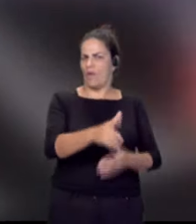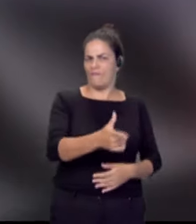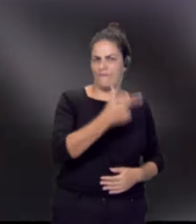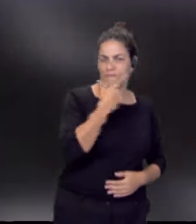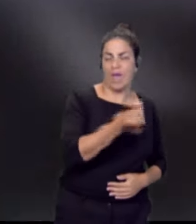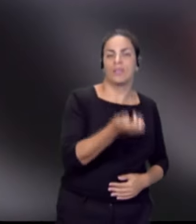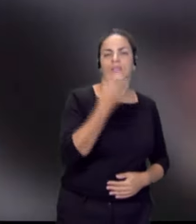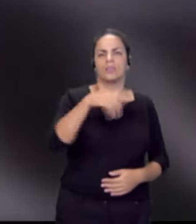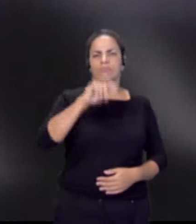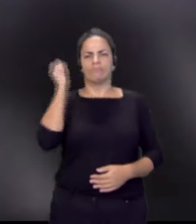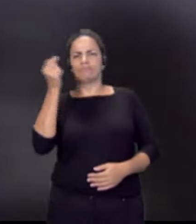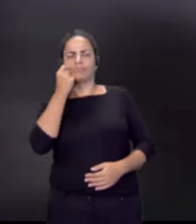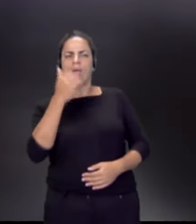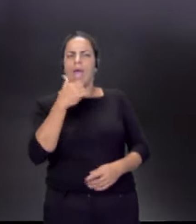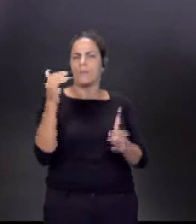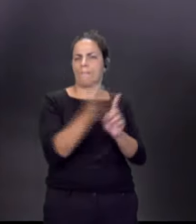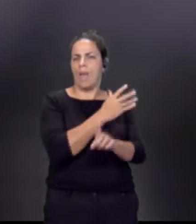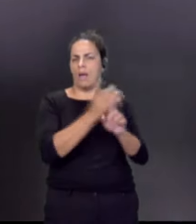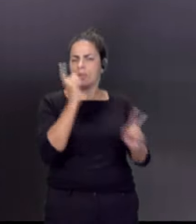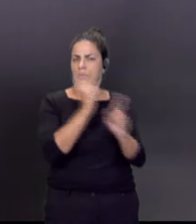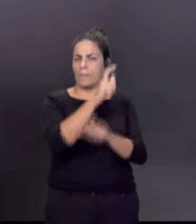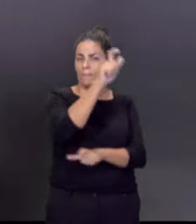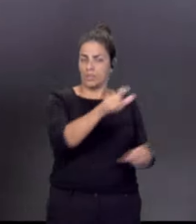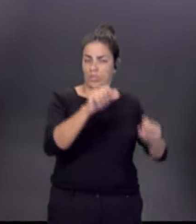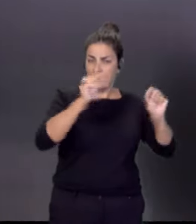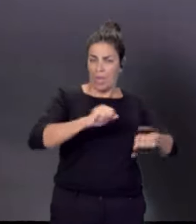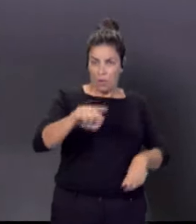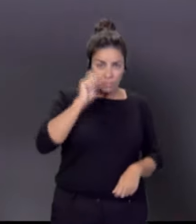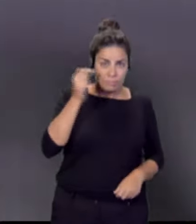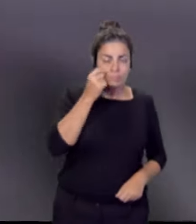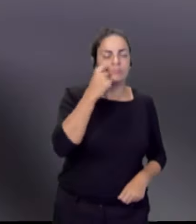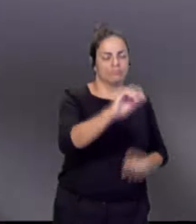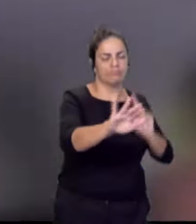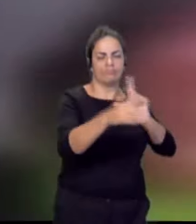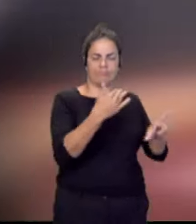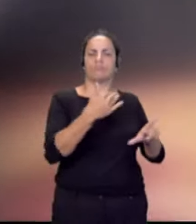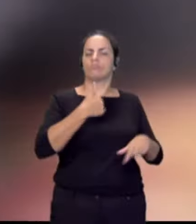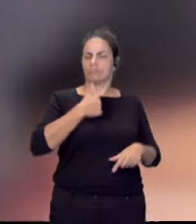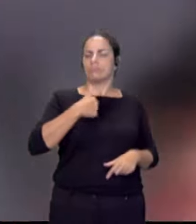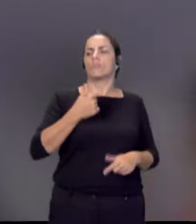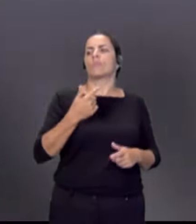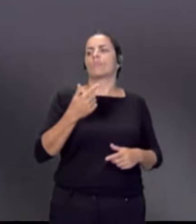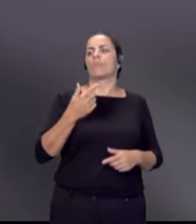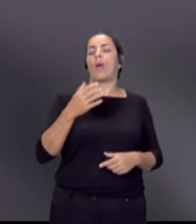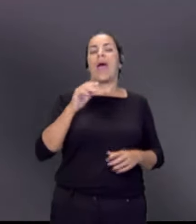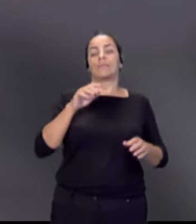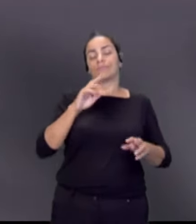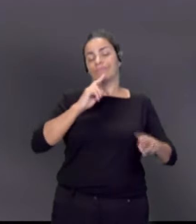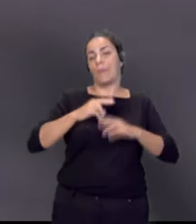un caso de malos tratos a una persona mayor, no dudes en escribirnos un correo electrónico a